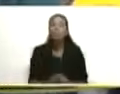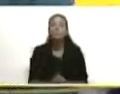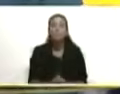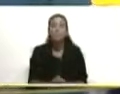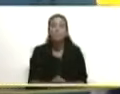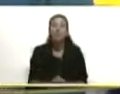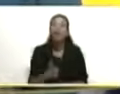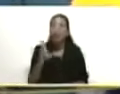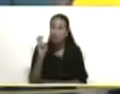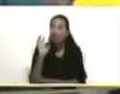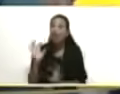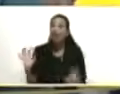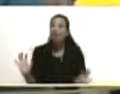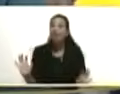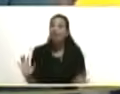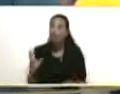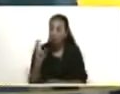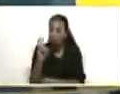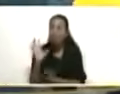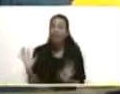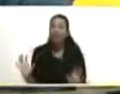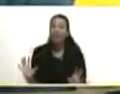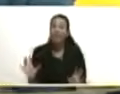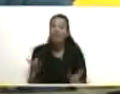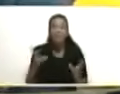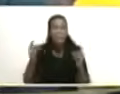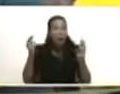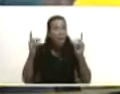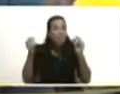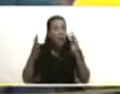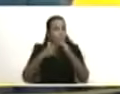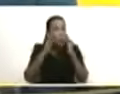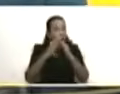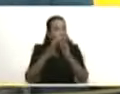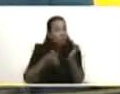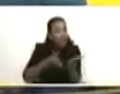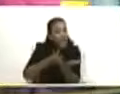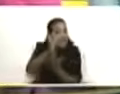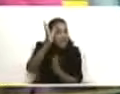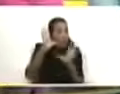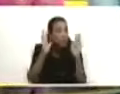2024. Es viernes. Se me van para su casa.